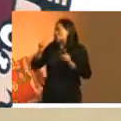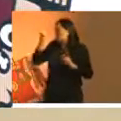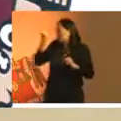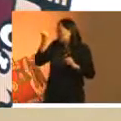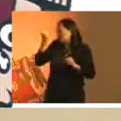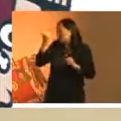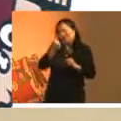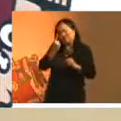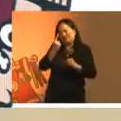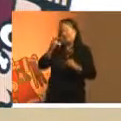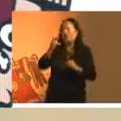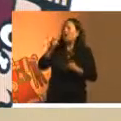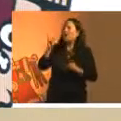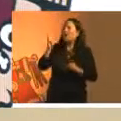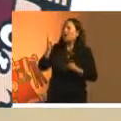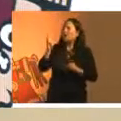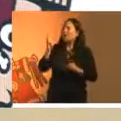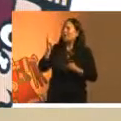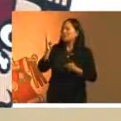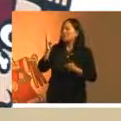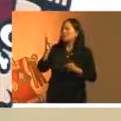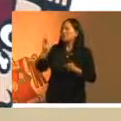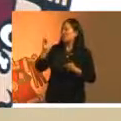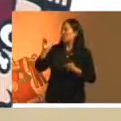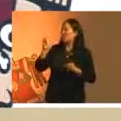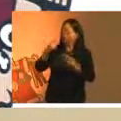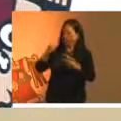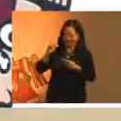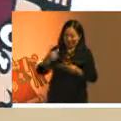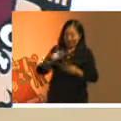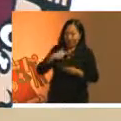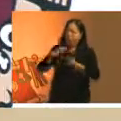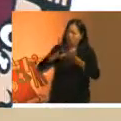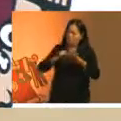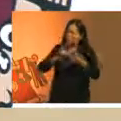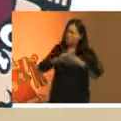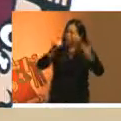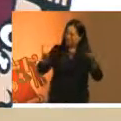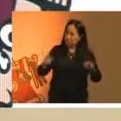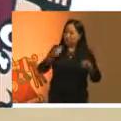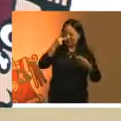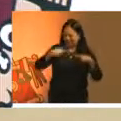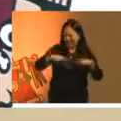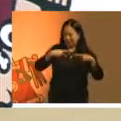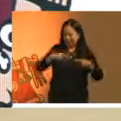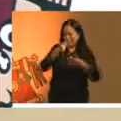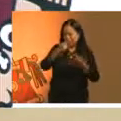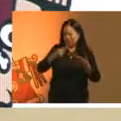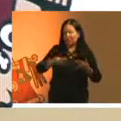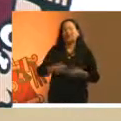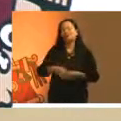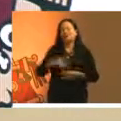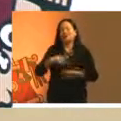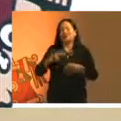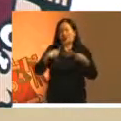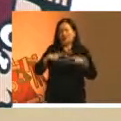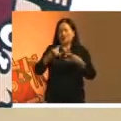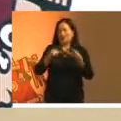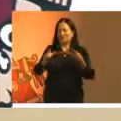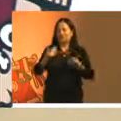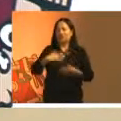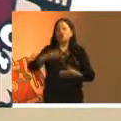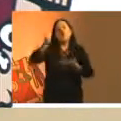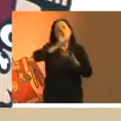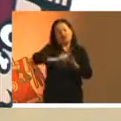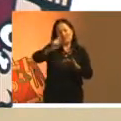una biografía de primo tapia y dicho y hecho porque yo también hago biografías hago historiografía y divulgación histórica de de personajes de la historia escribió